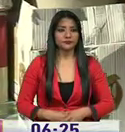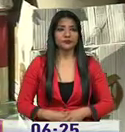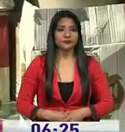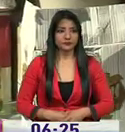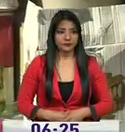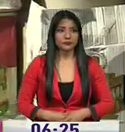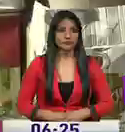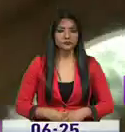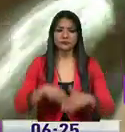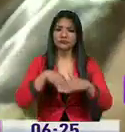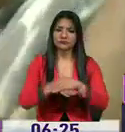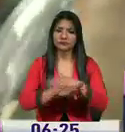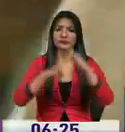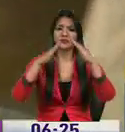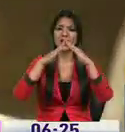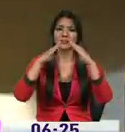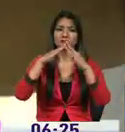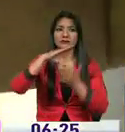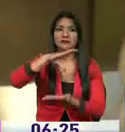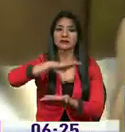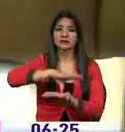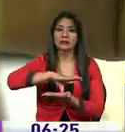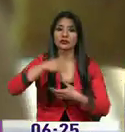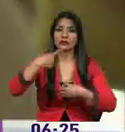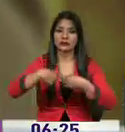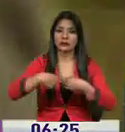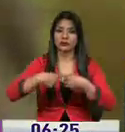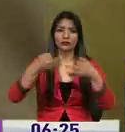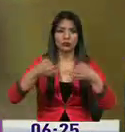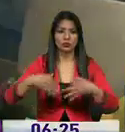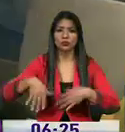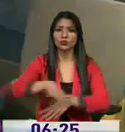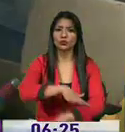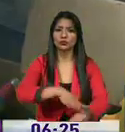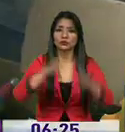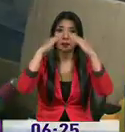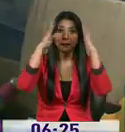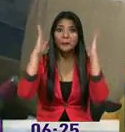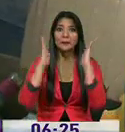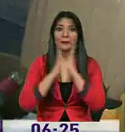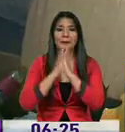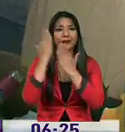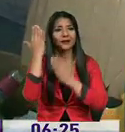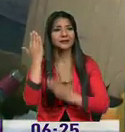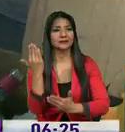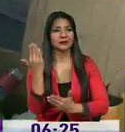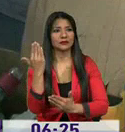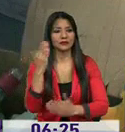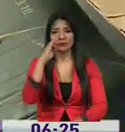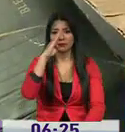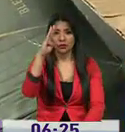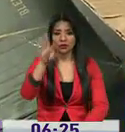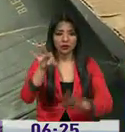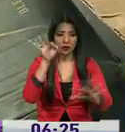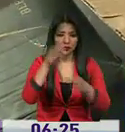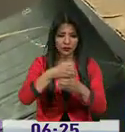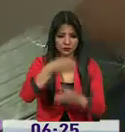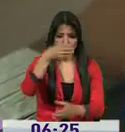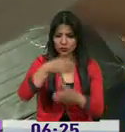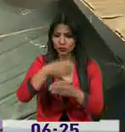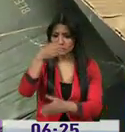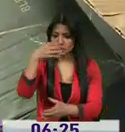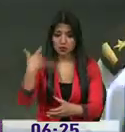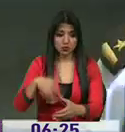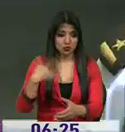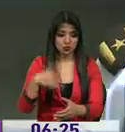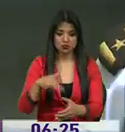En este domicilio ubicado en el centro de la capital de la República, exactamente en El Panecillo, la Policía Nacional encontró botellas llenas y vacías de las mejores marcas de licor del